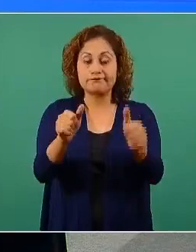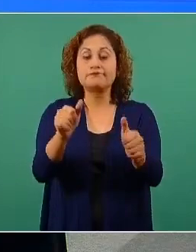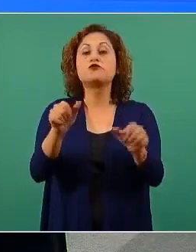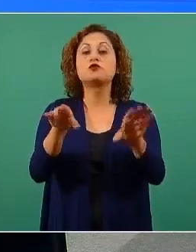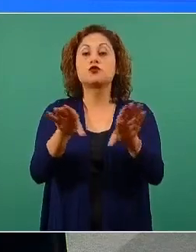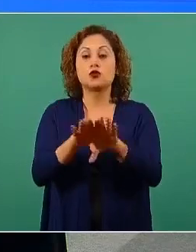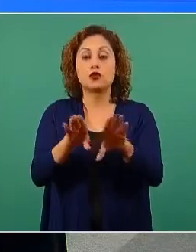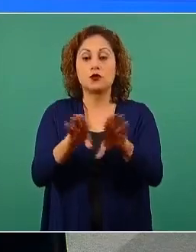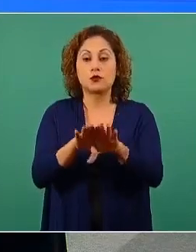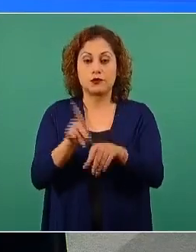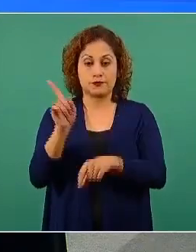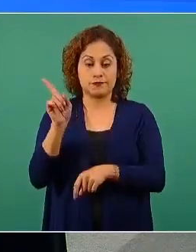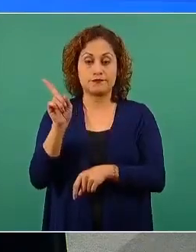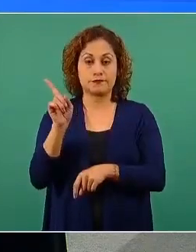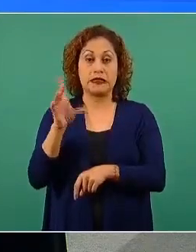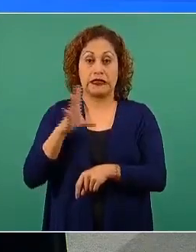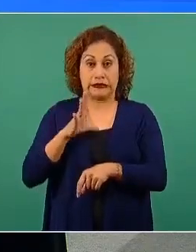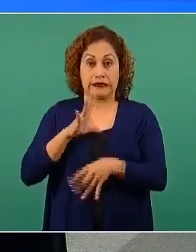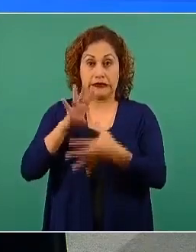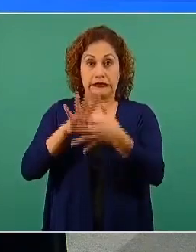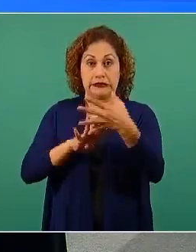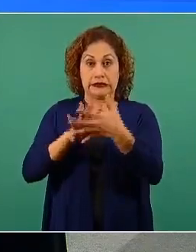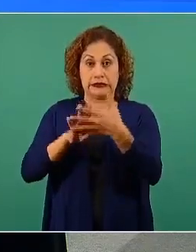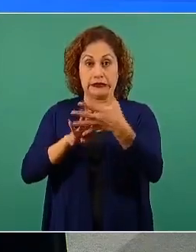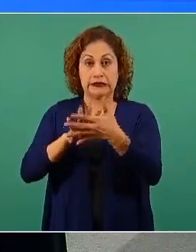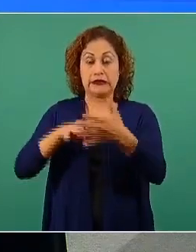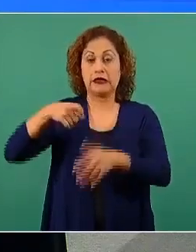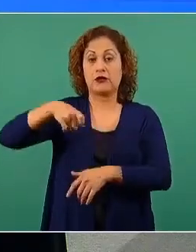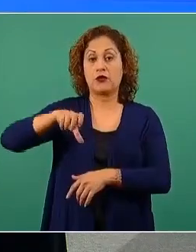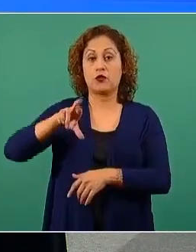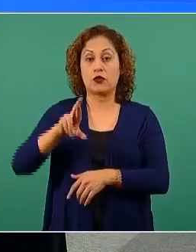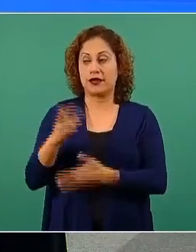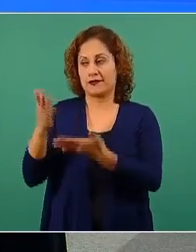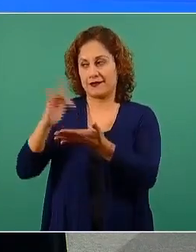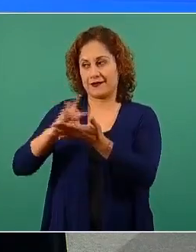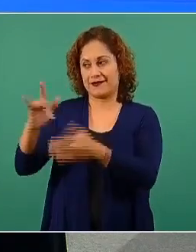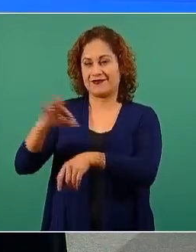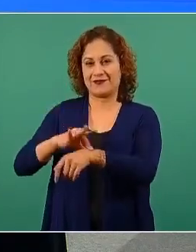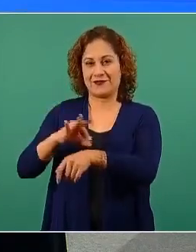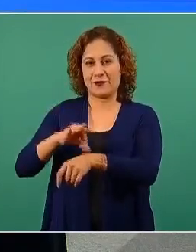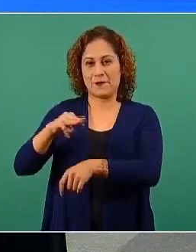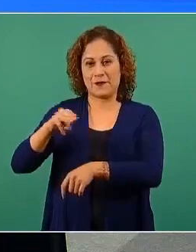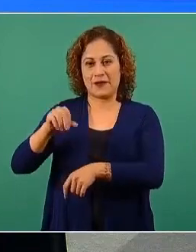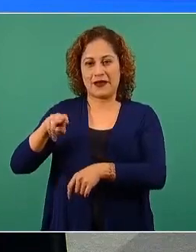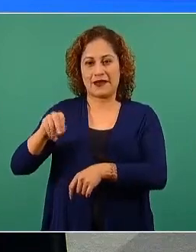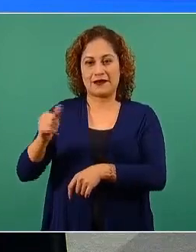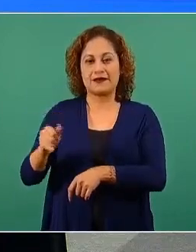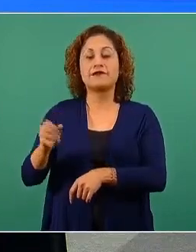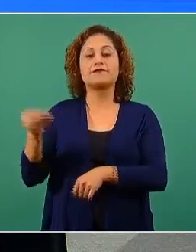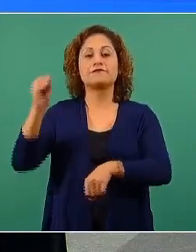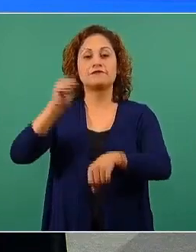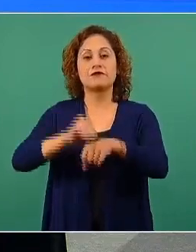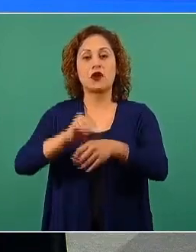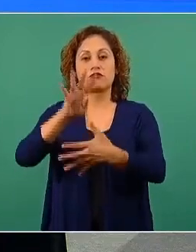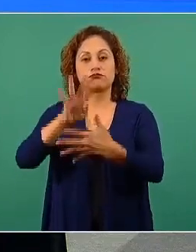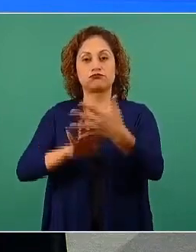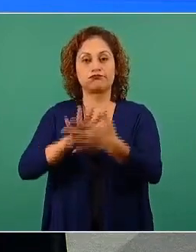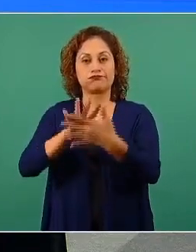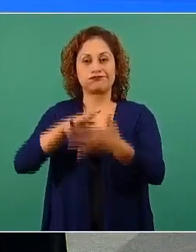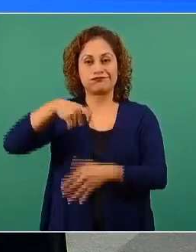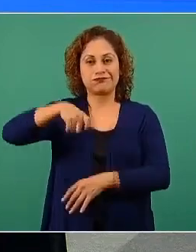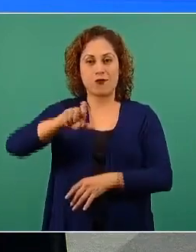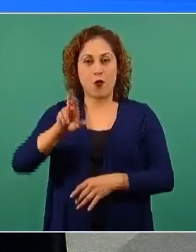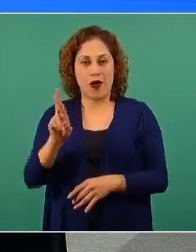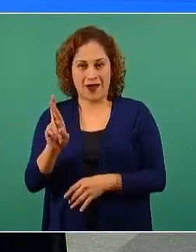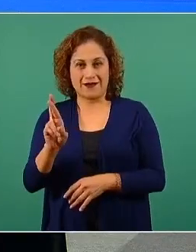a cualquier inquietud. Ya agregamos aquí, gracias al doctor López Manning, que nos agregó aquí el código QR. Recuerden